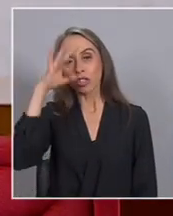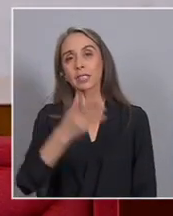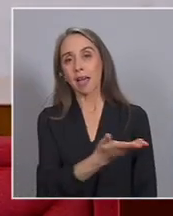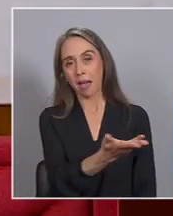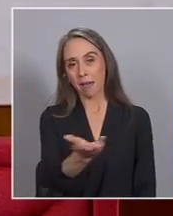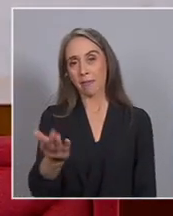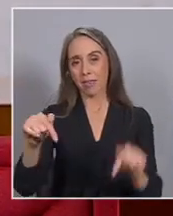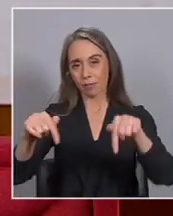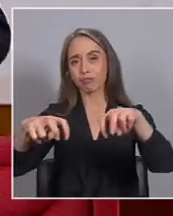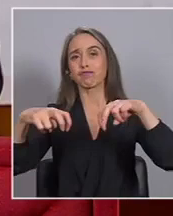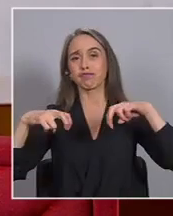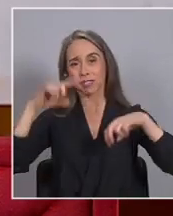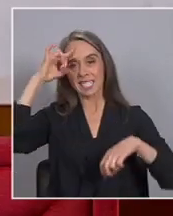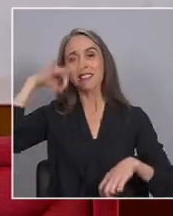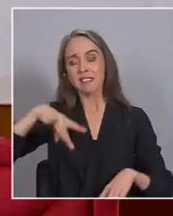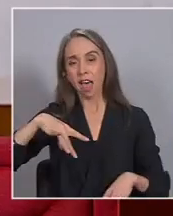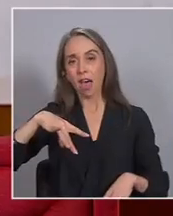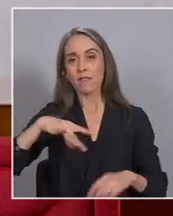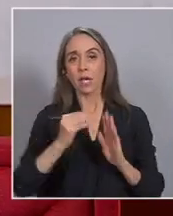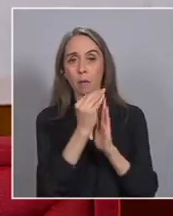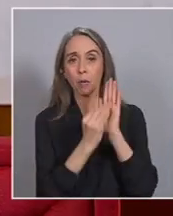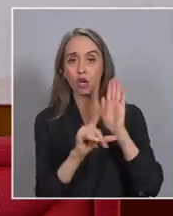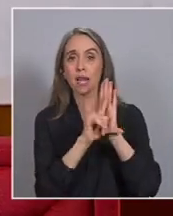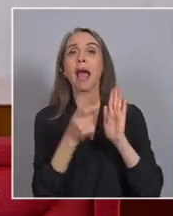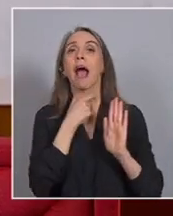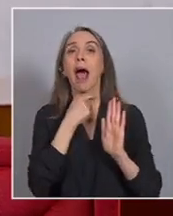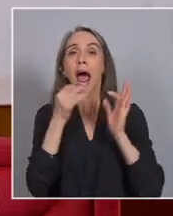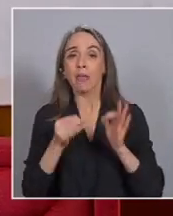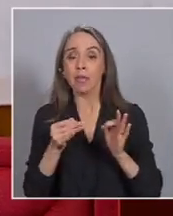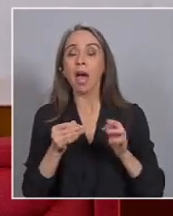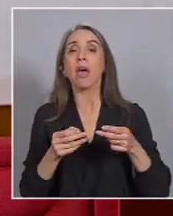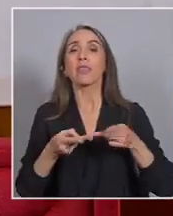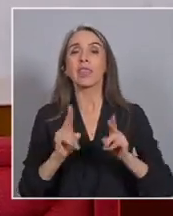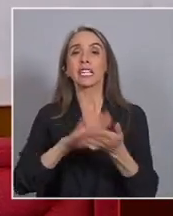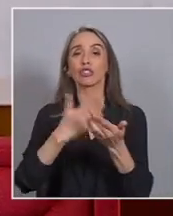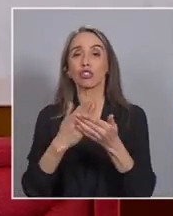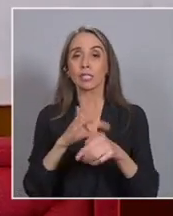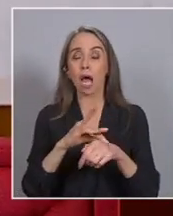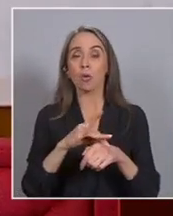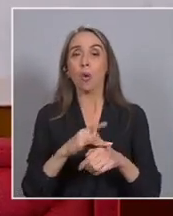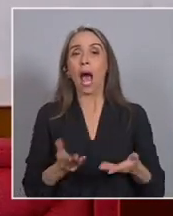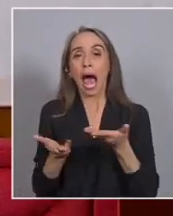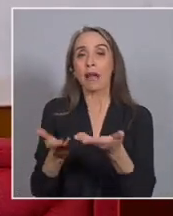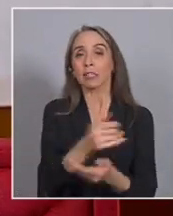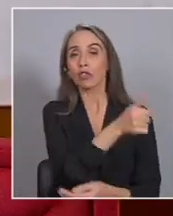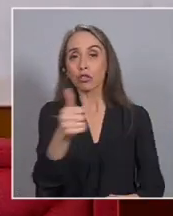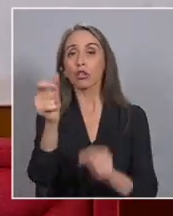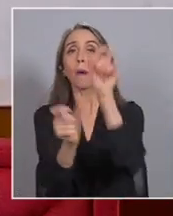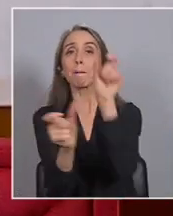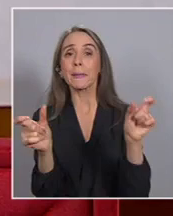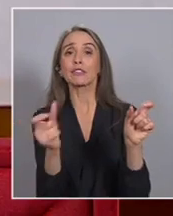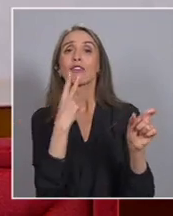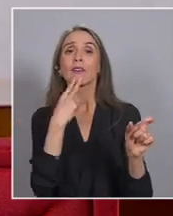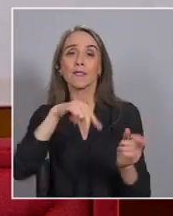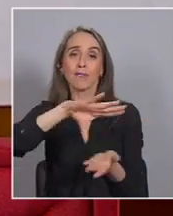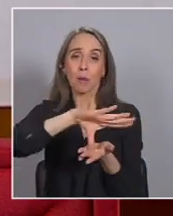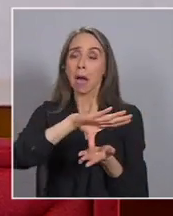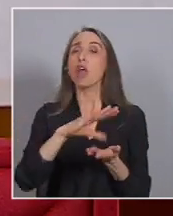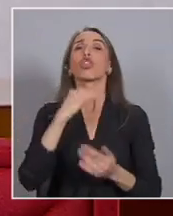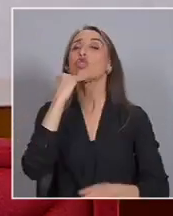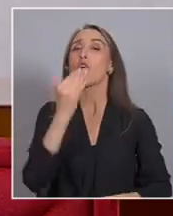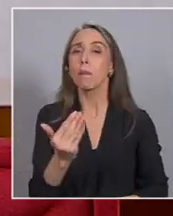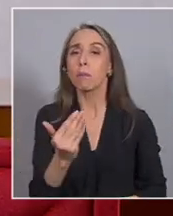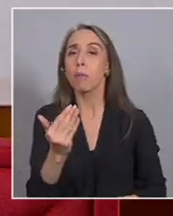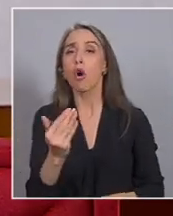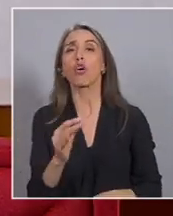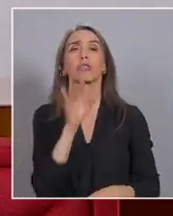todos sabemos aquí que garantizar el derecho a la salud y la cobertura universal significa que todas las personas, habitantes de nuestra patria, sin importar